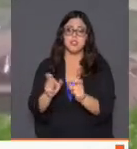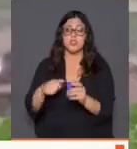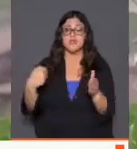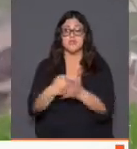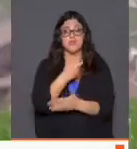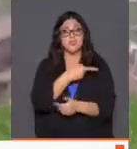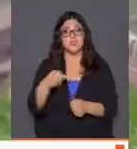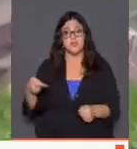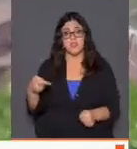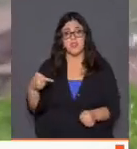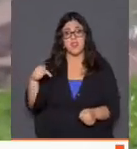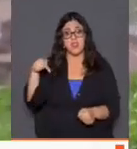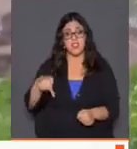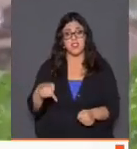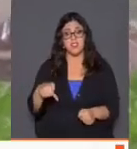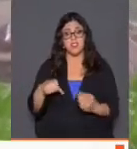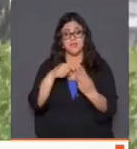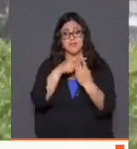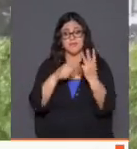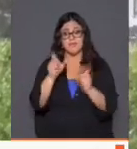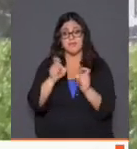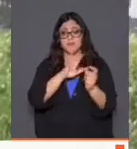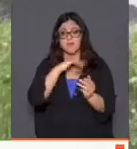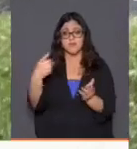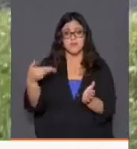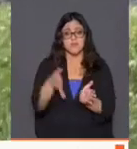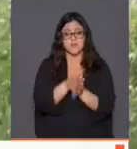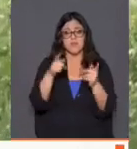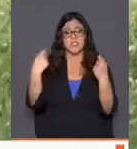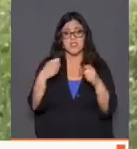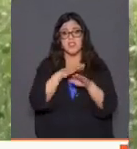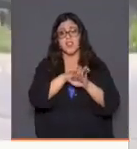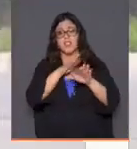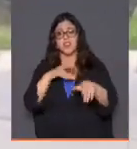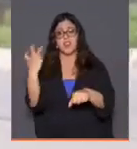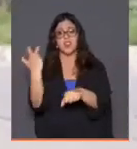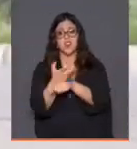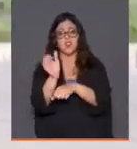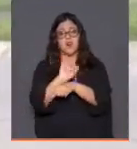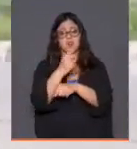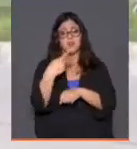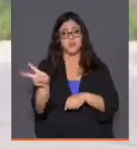semana cobraron la vida de tres personas que trataron de evitar el robo de su vehículo.